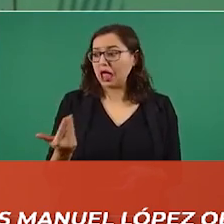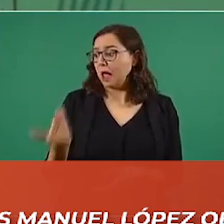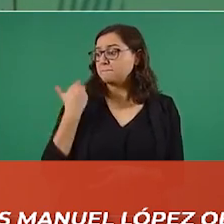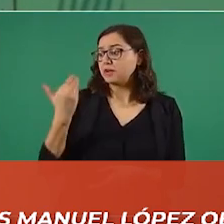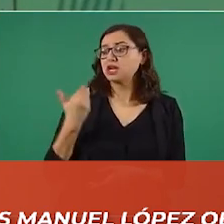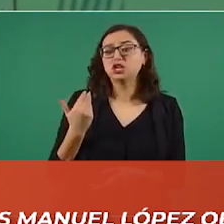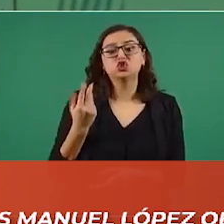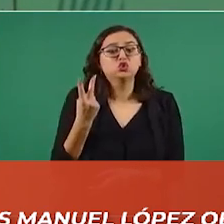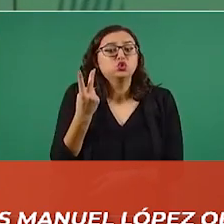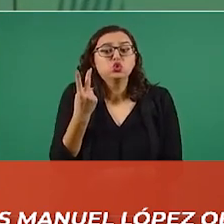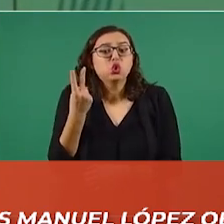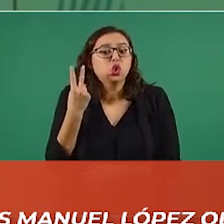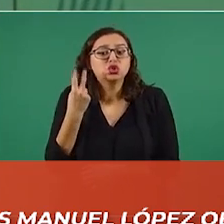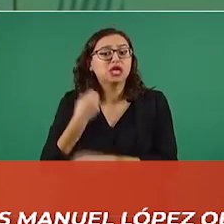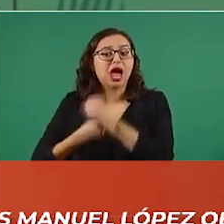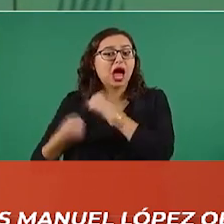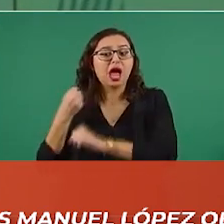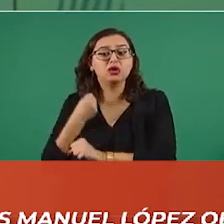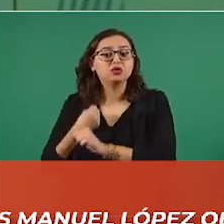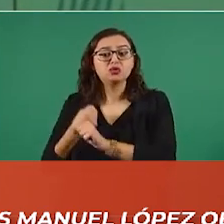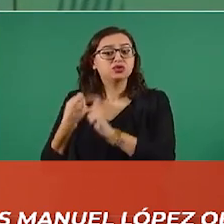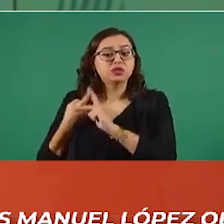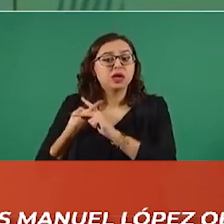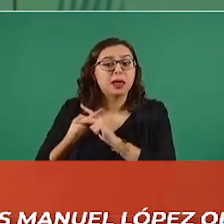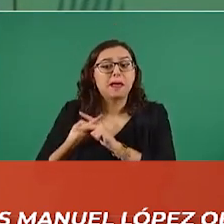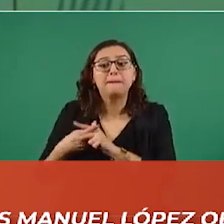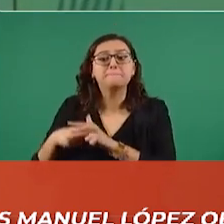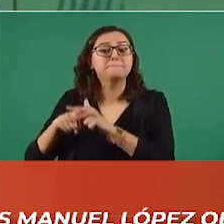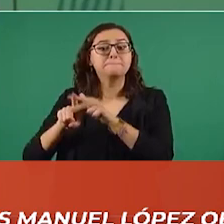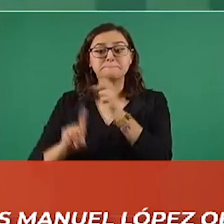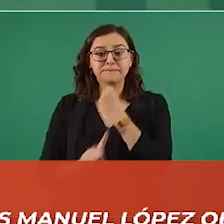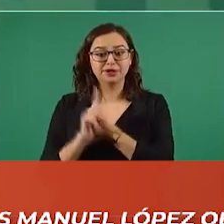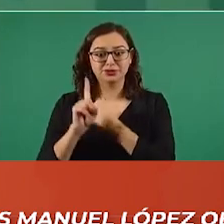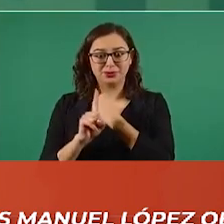acaba de nacer. No,